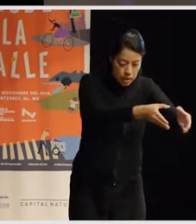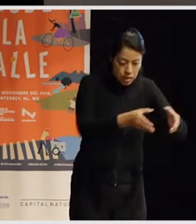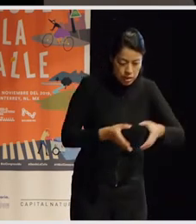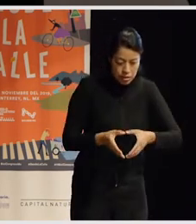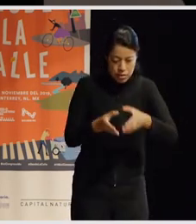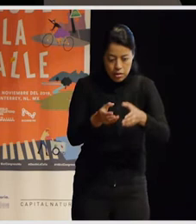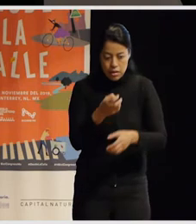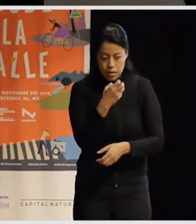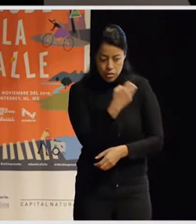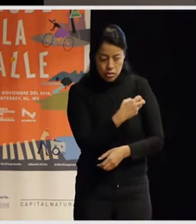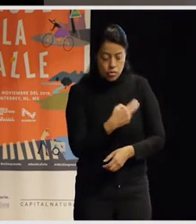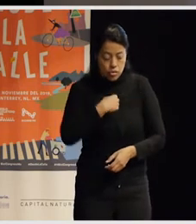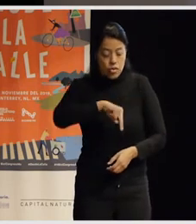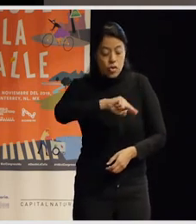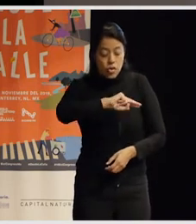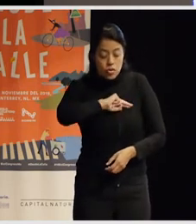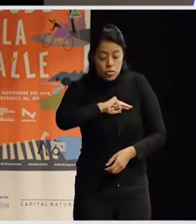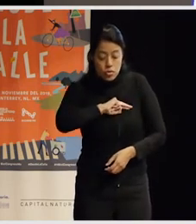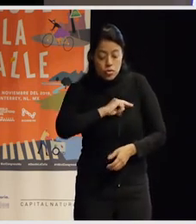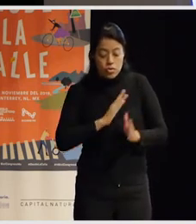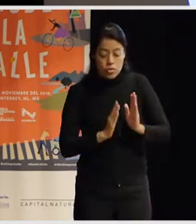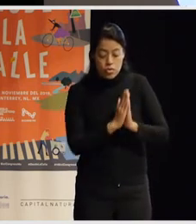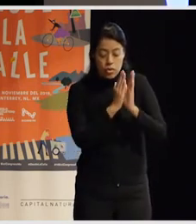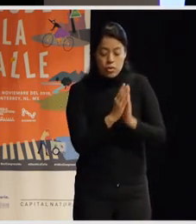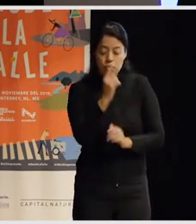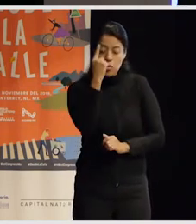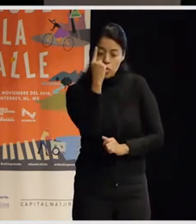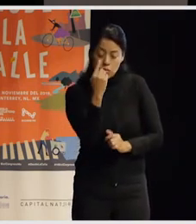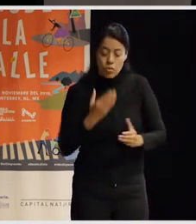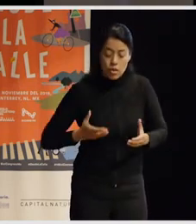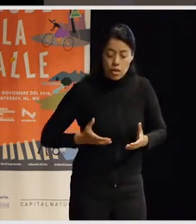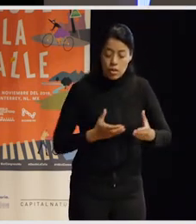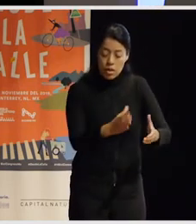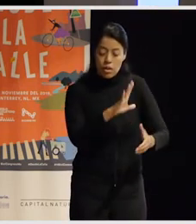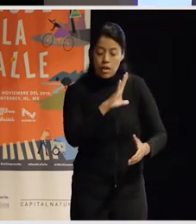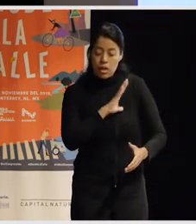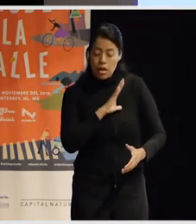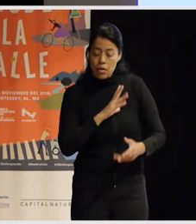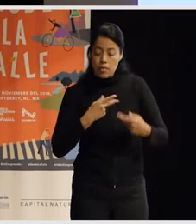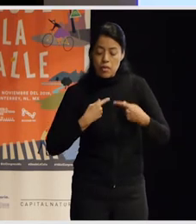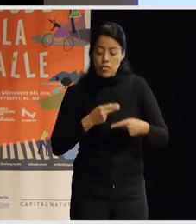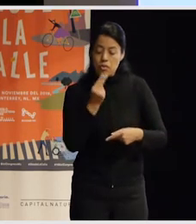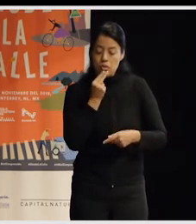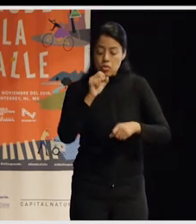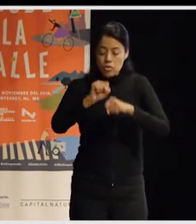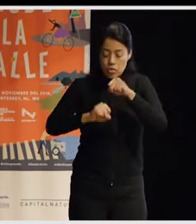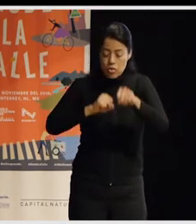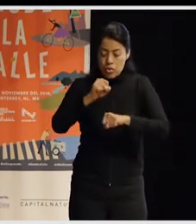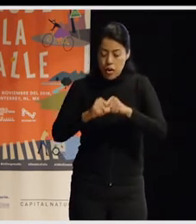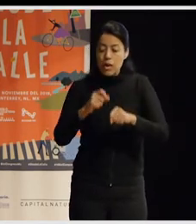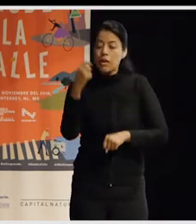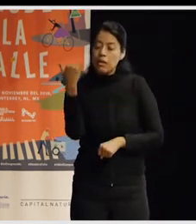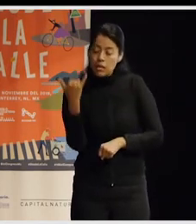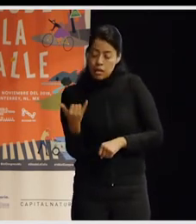esta ocasión hicimos una intervención en una calle donde hay usuarios ciclistas y de